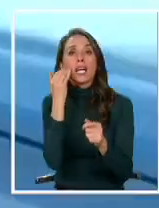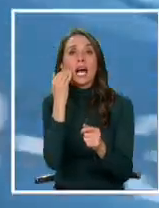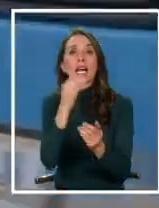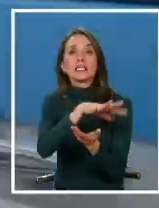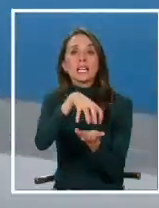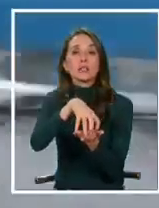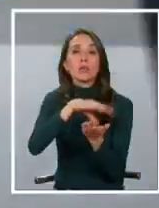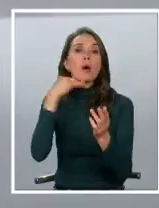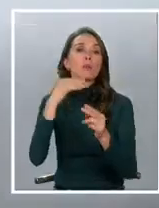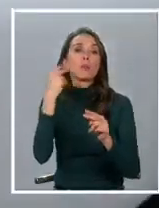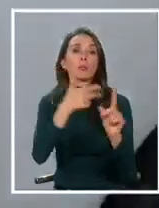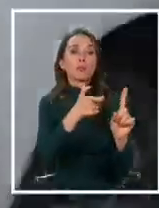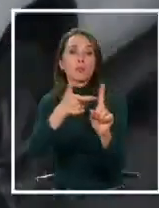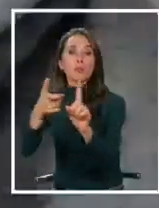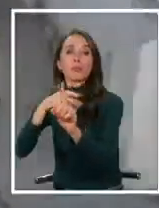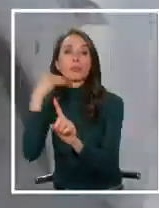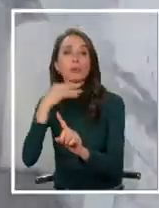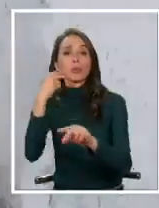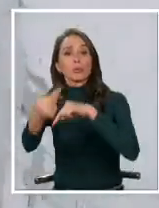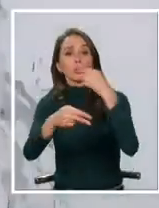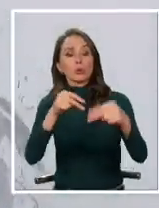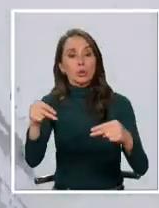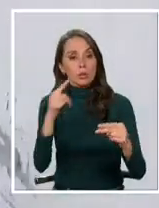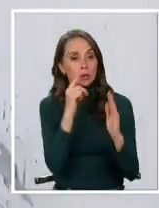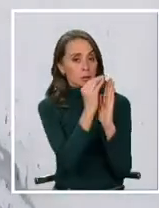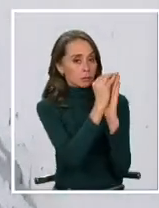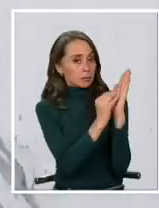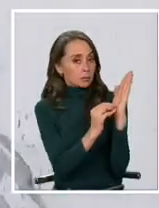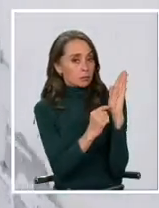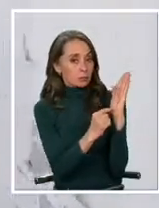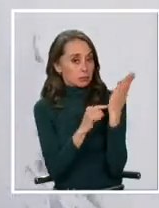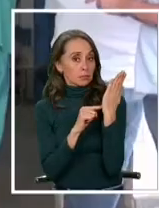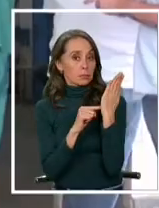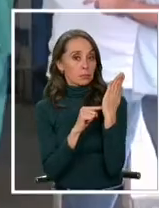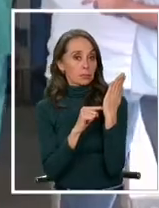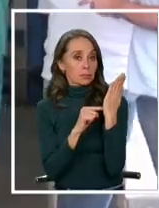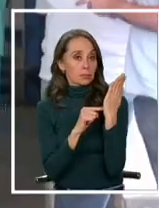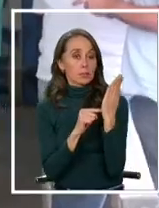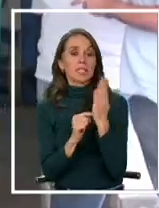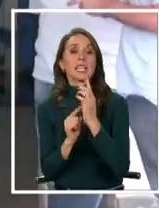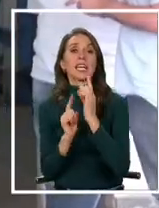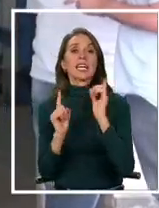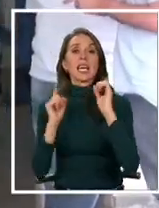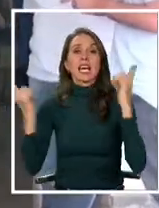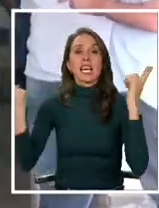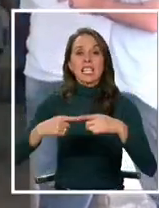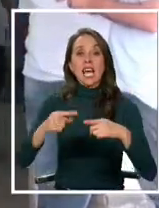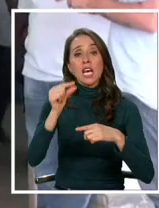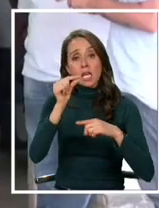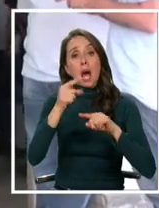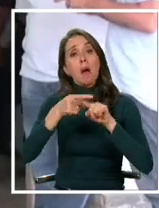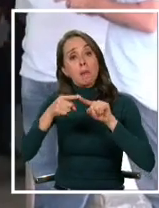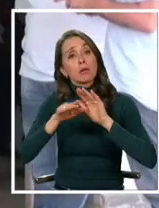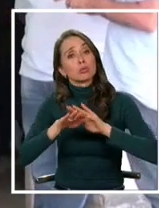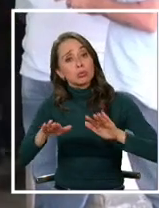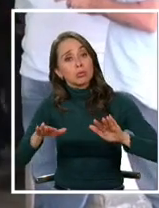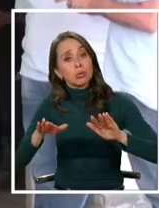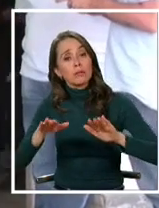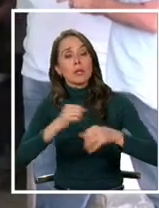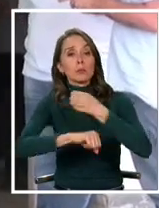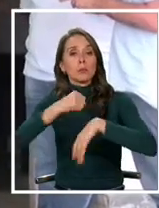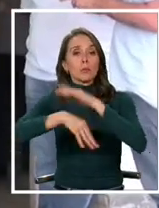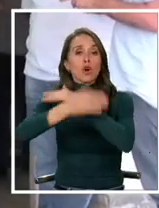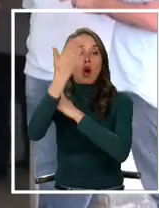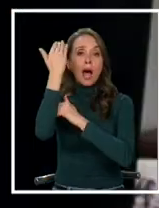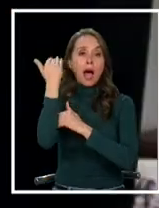mortífera por por estos números que nos muestran un enfrentamiento una guerra de baja intensidad que está hace